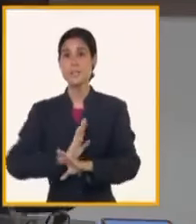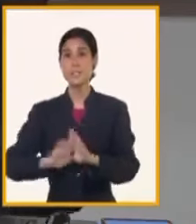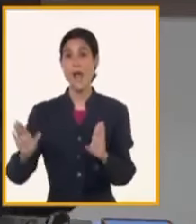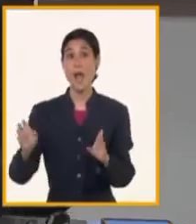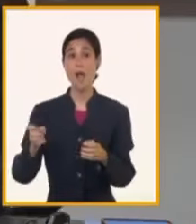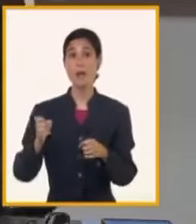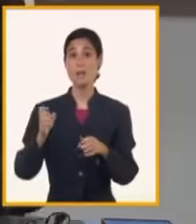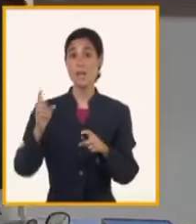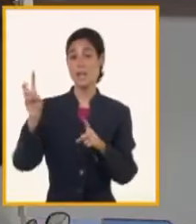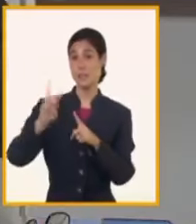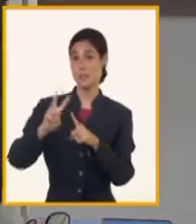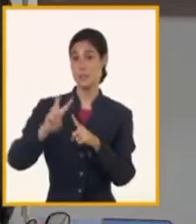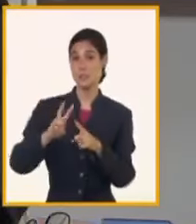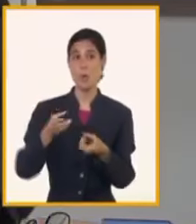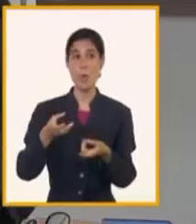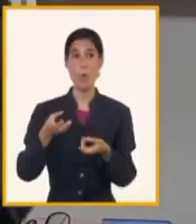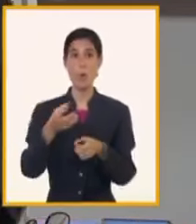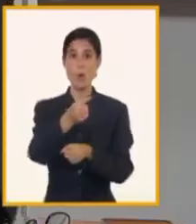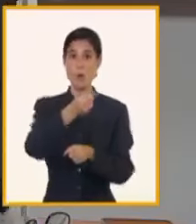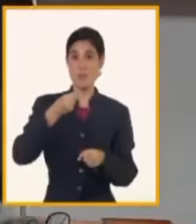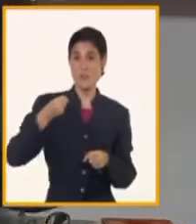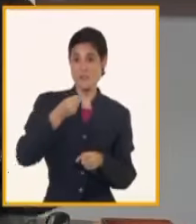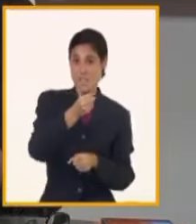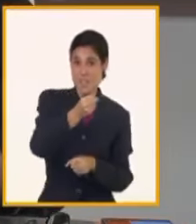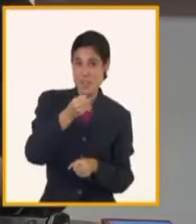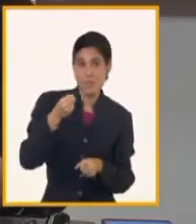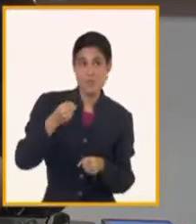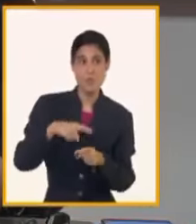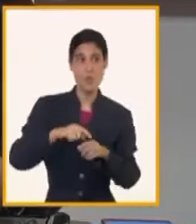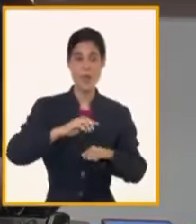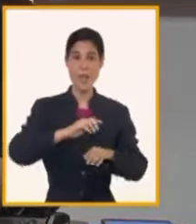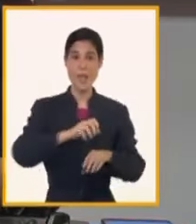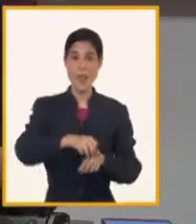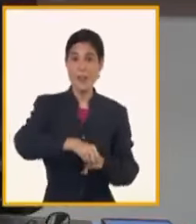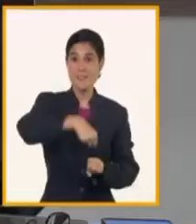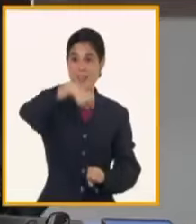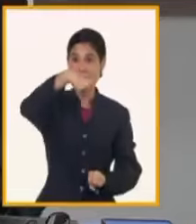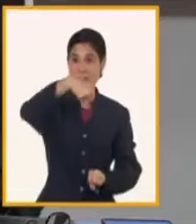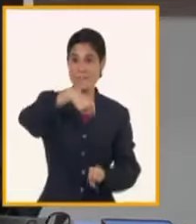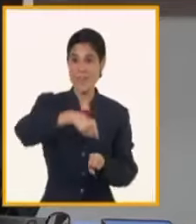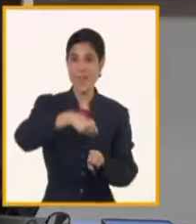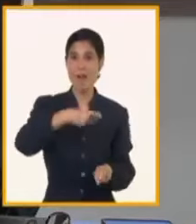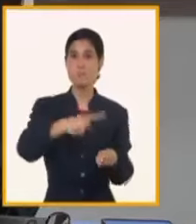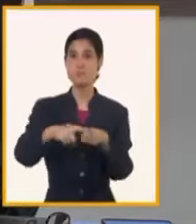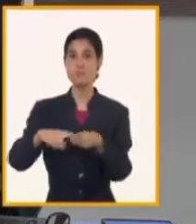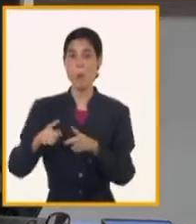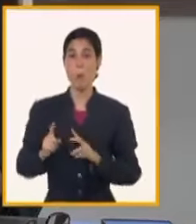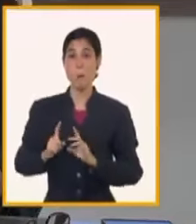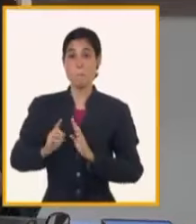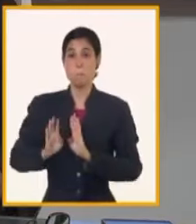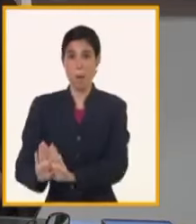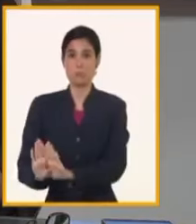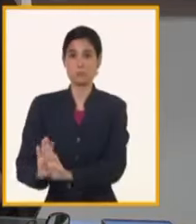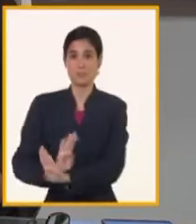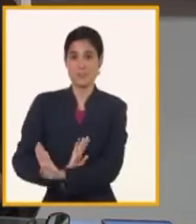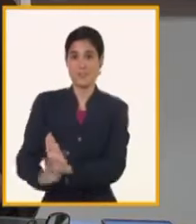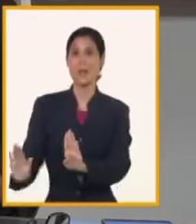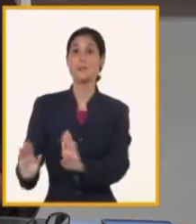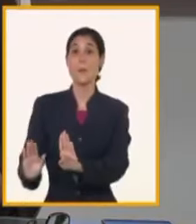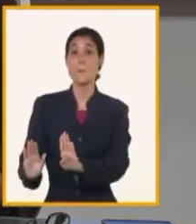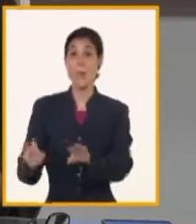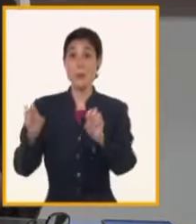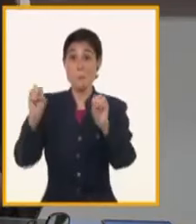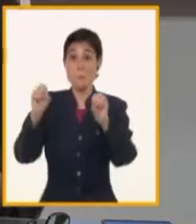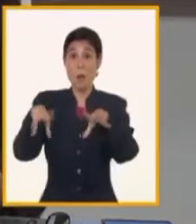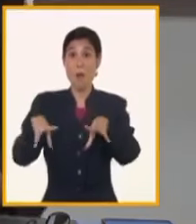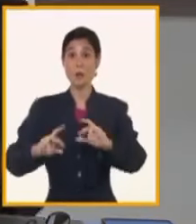empiezan a trabajar sin parar Esos son los refrigeradores pero tenemos que cocinar en la casa porque la la coción de Cuba mayoritariamente